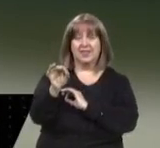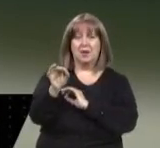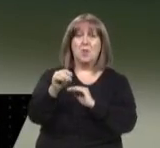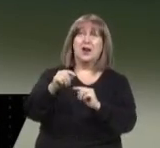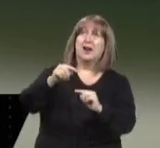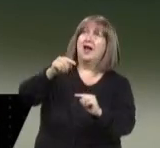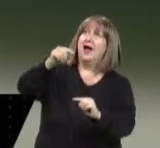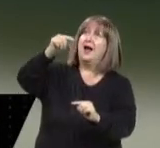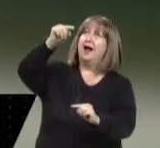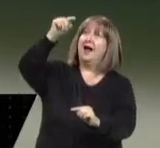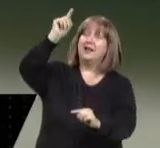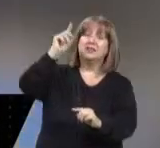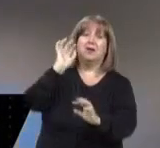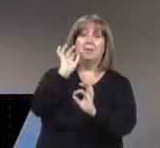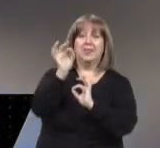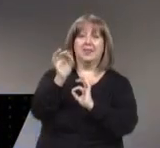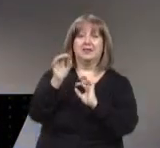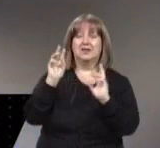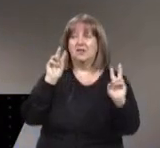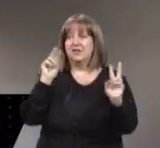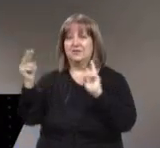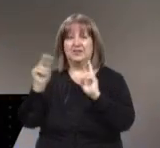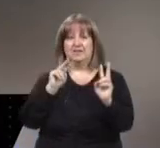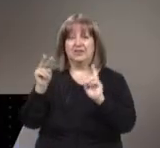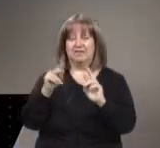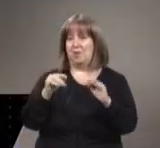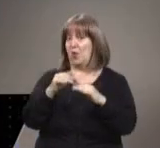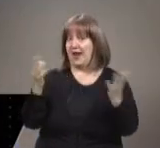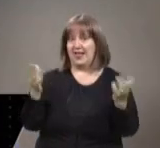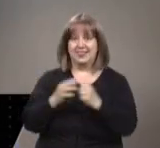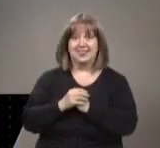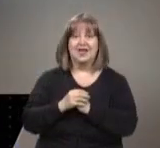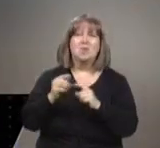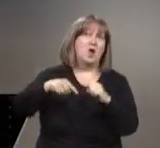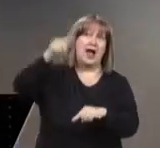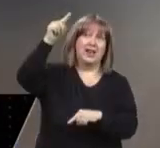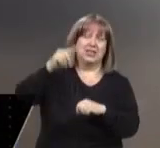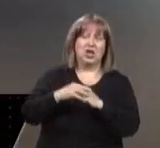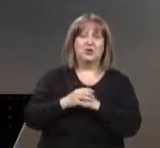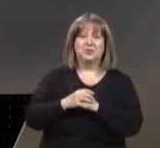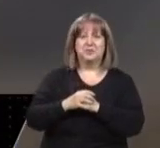al tamaño. En relación, bueno, sí, se ve que es enorme, miren. Bueno, no, impresionante.